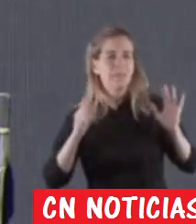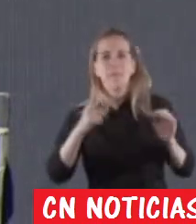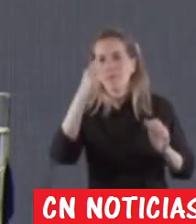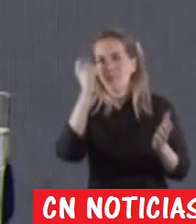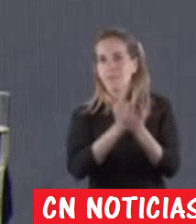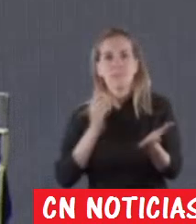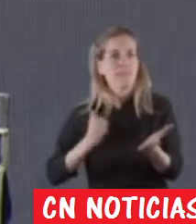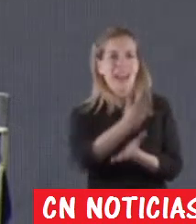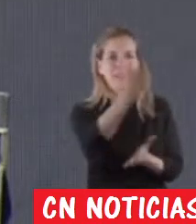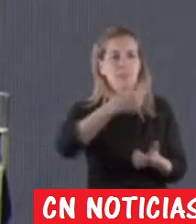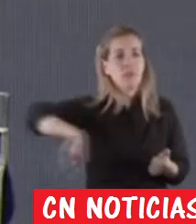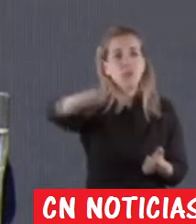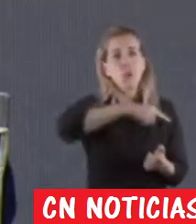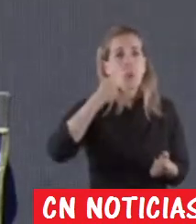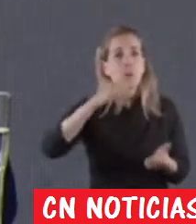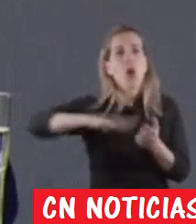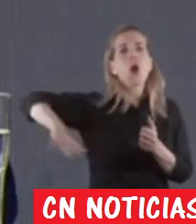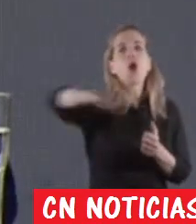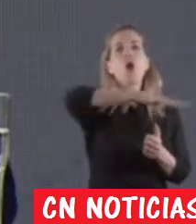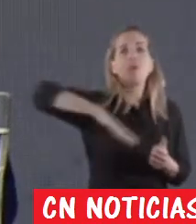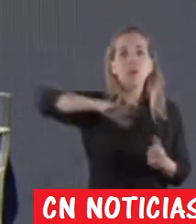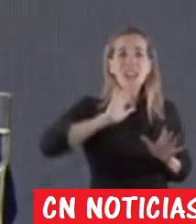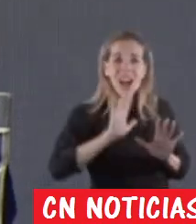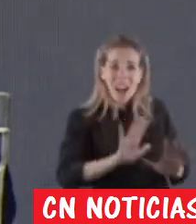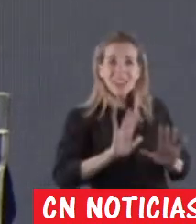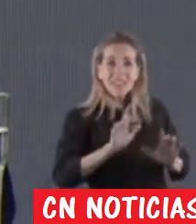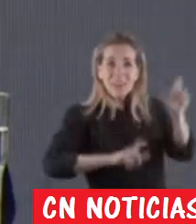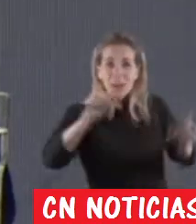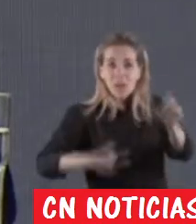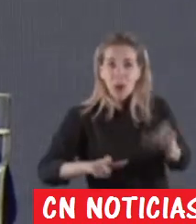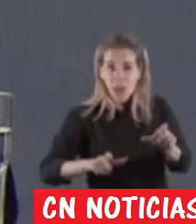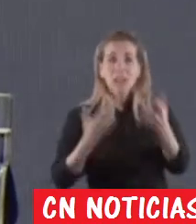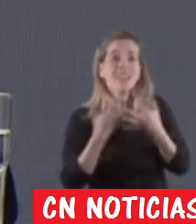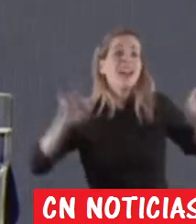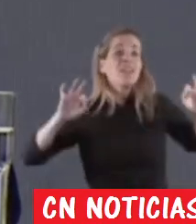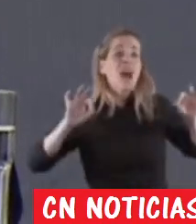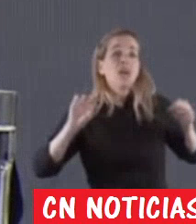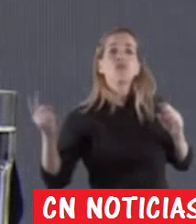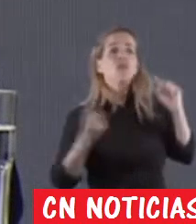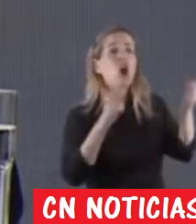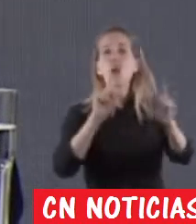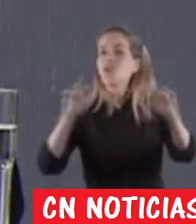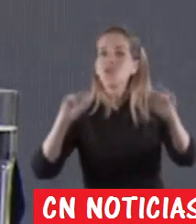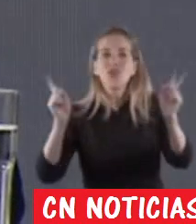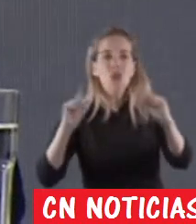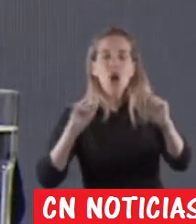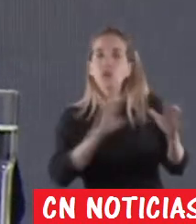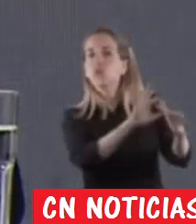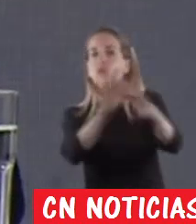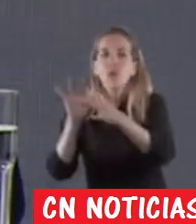que somos una comunidad. Y si eso somos, nadie se va a salvar solo. Todos necesitamos del